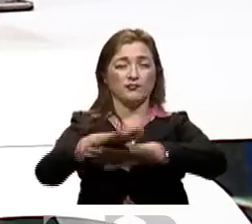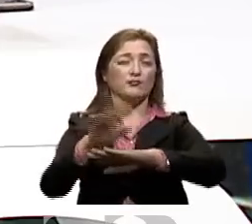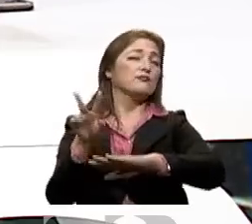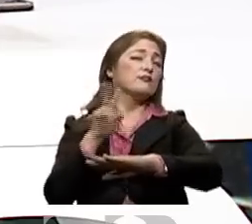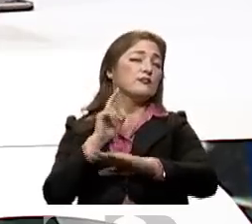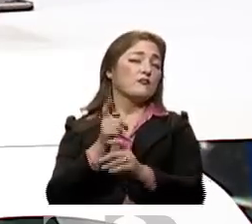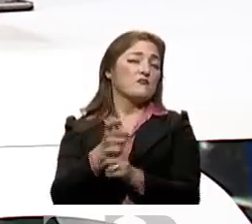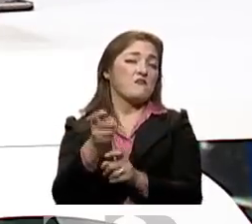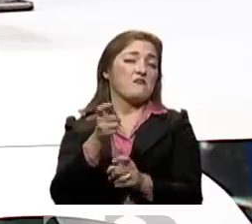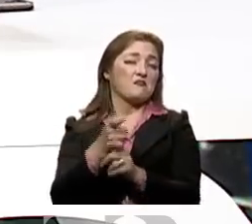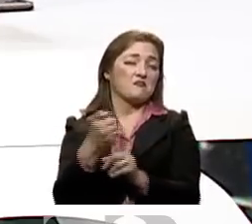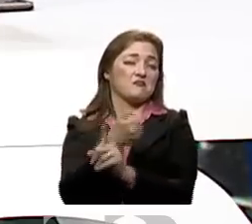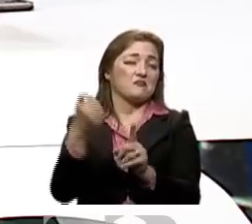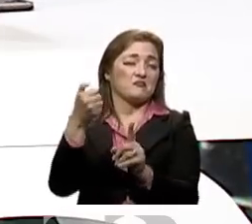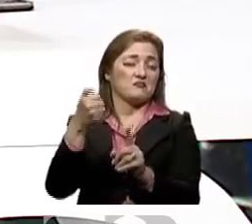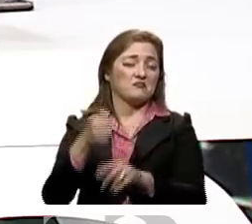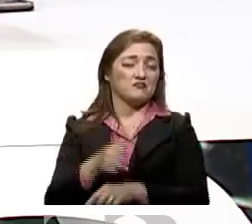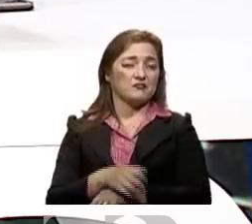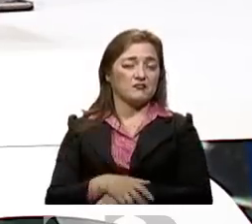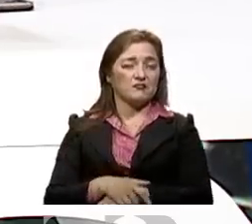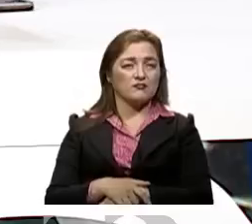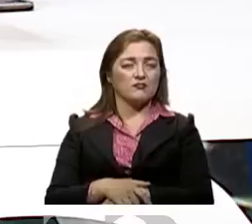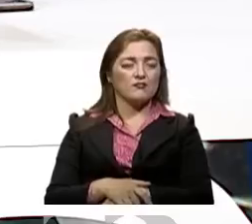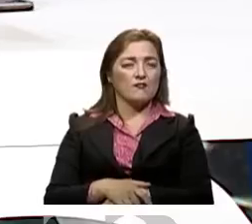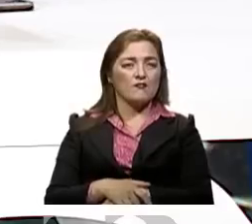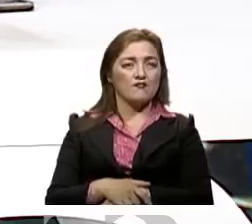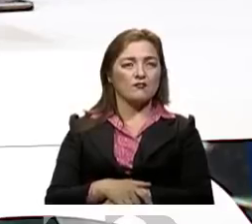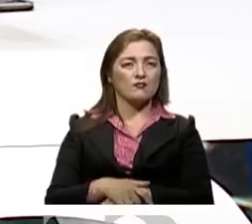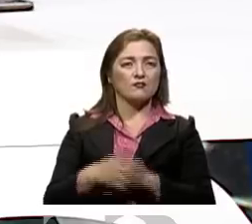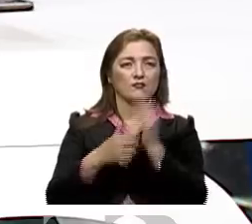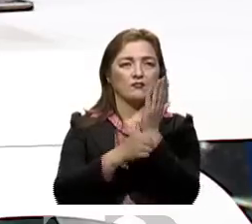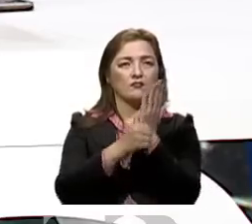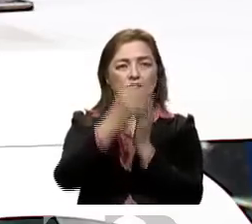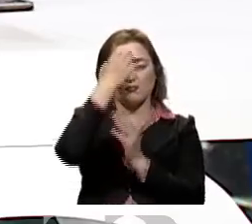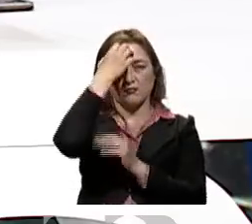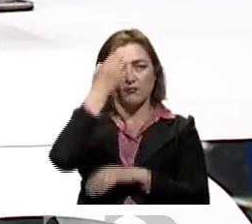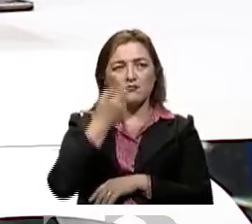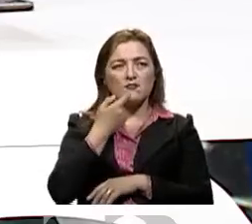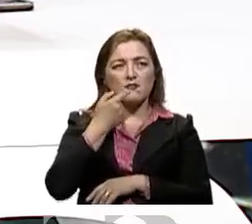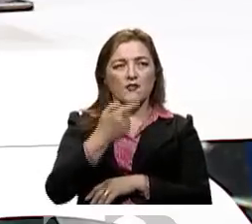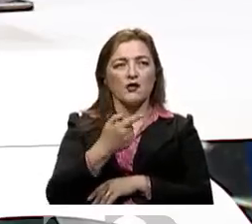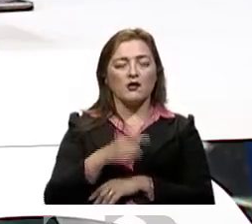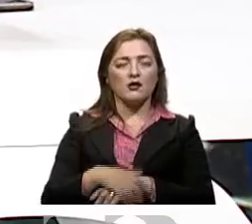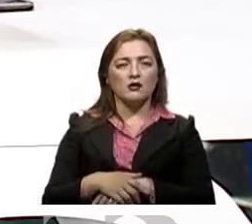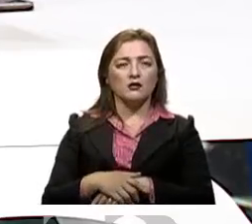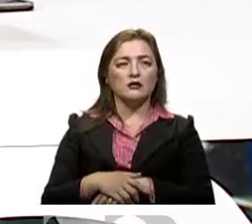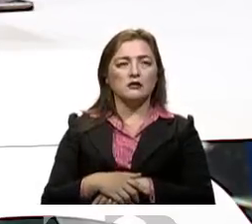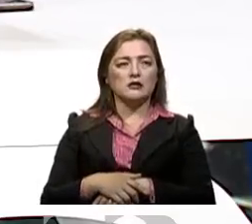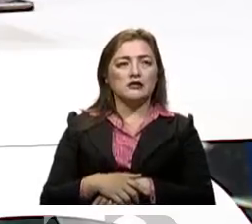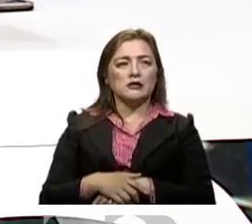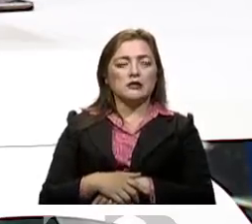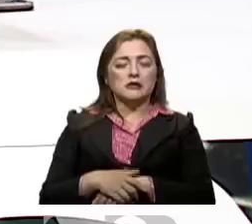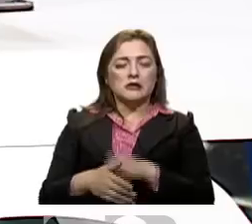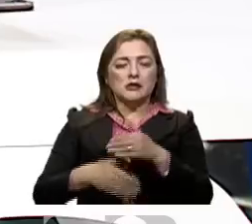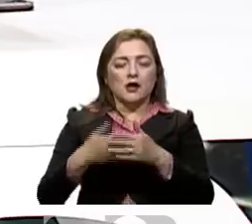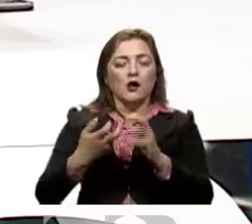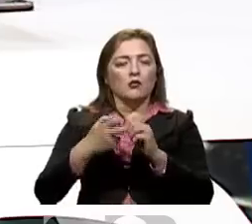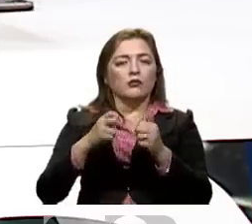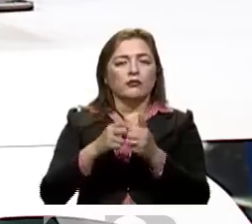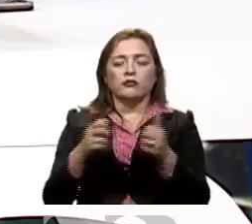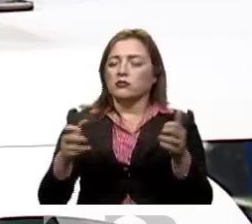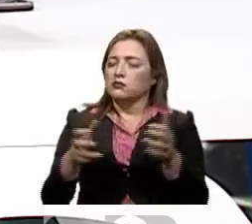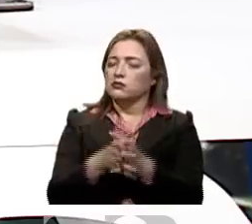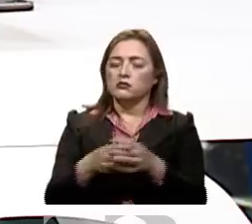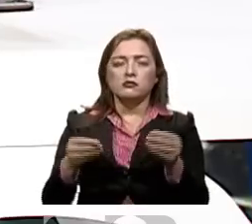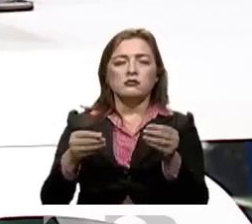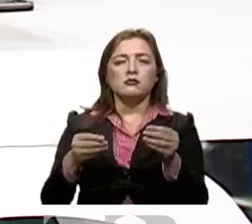escolar e incluso agresiones físicas. Desde el Ministerio de Educación señalan que ya han activado todas las rutas de acción en estos